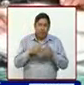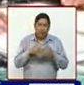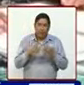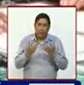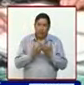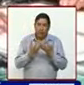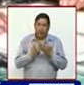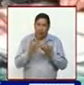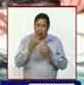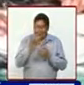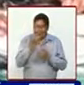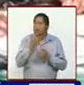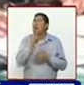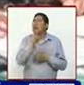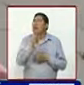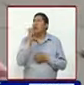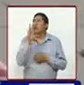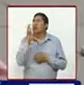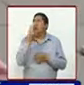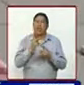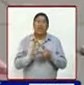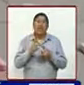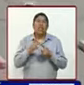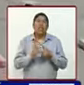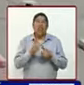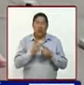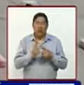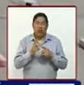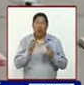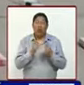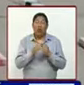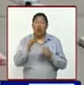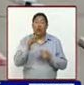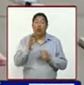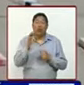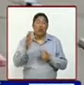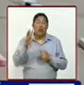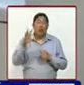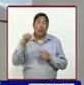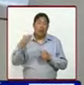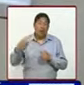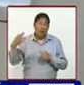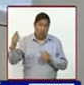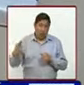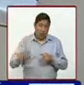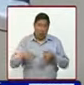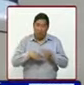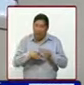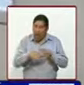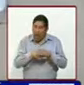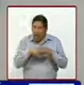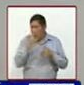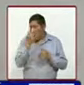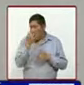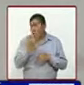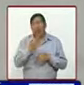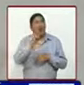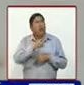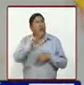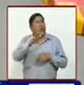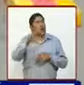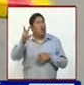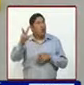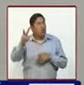total 207 kilos por 950 gramos. Pasta base de cocaína,